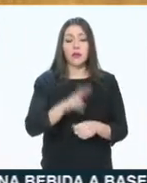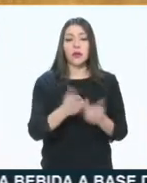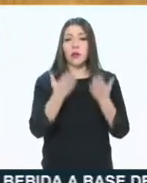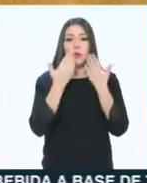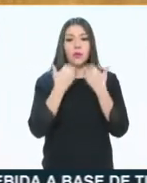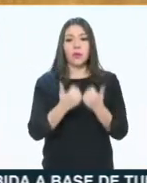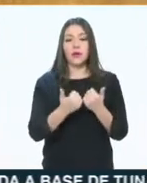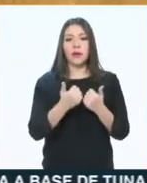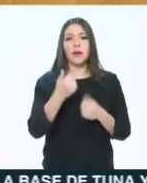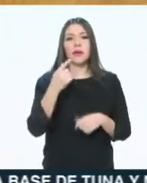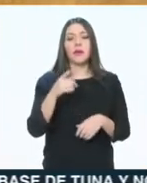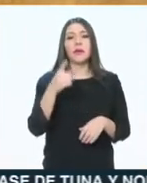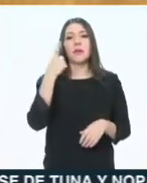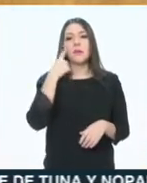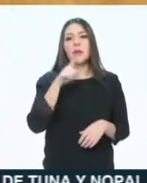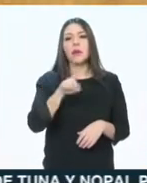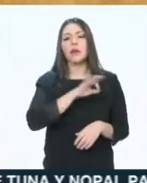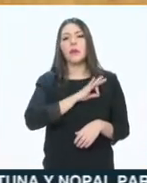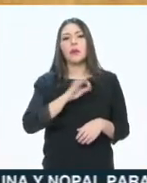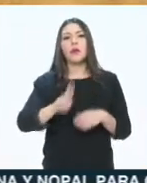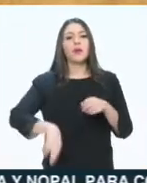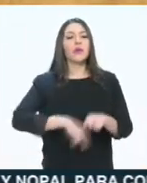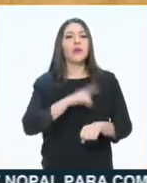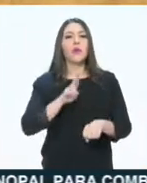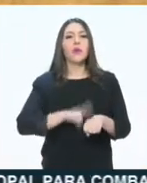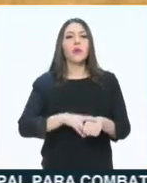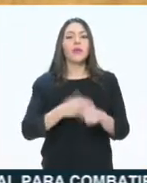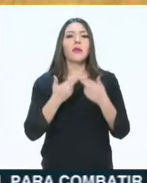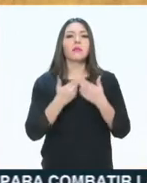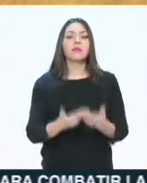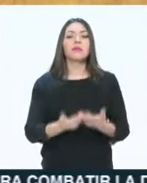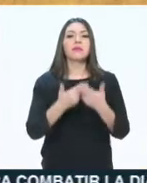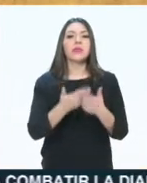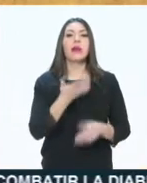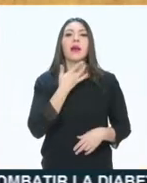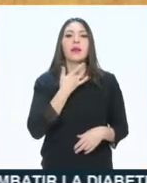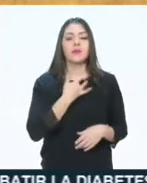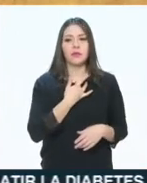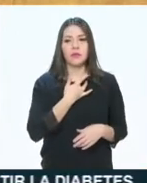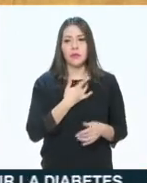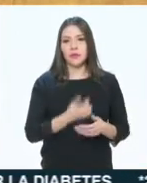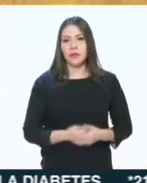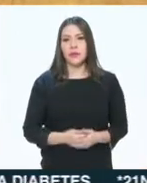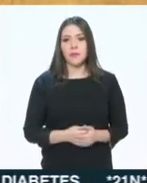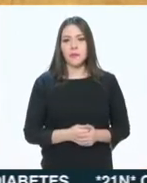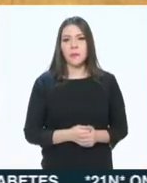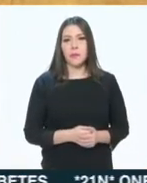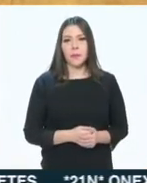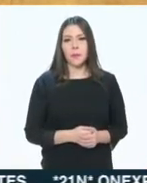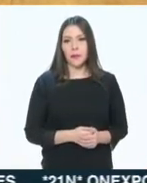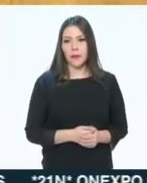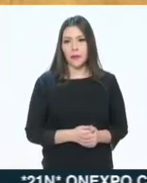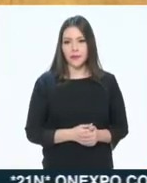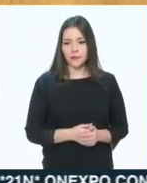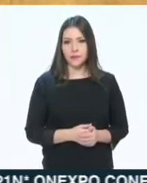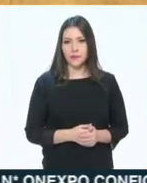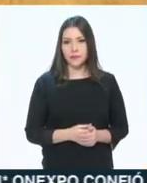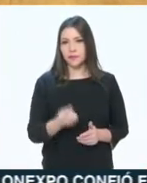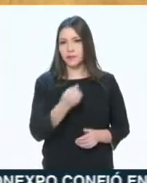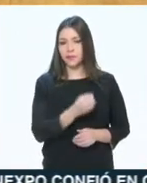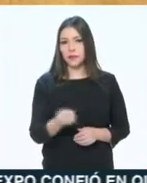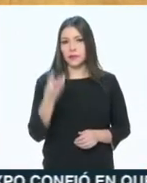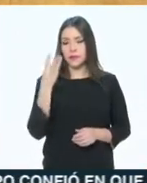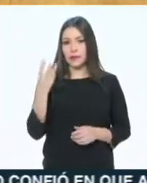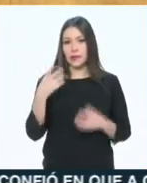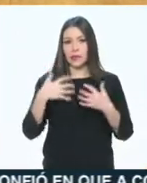existe la posibilidad del abasto normal de la gasolina. Entonces, de las 3 empresas que nos